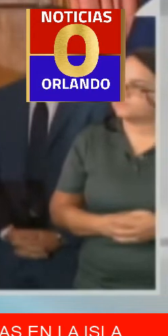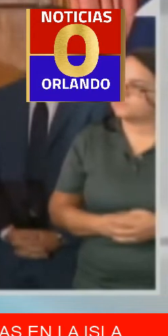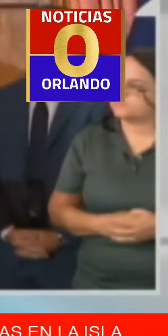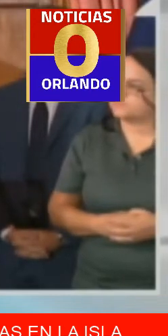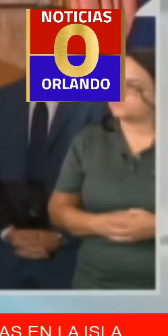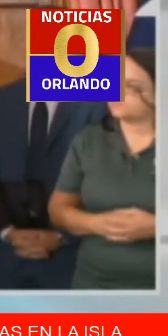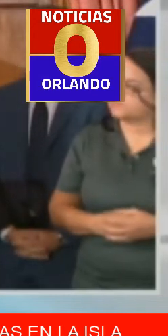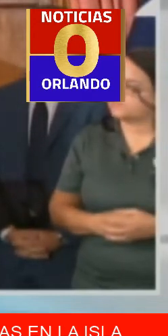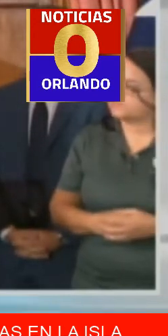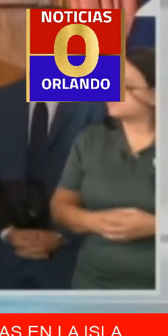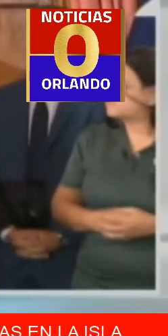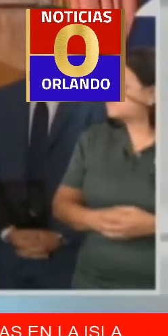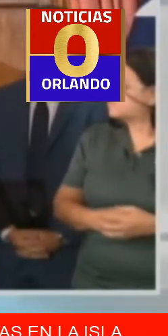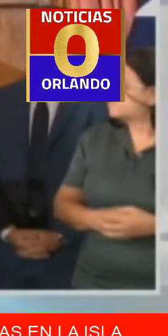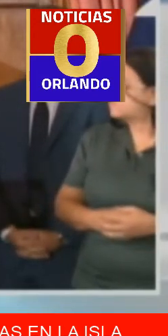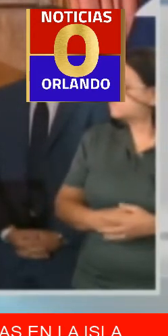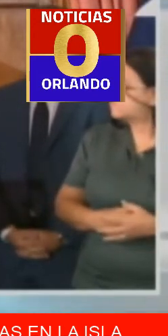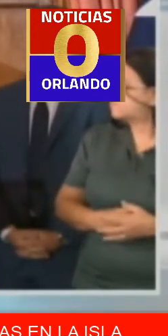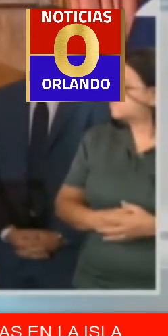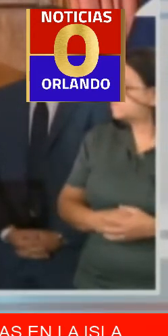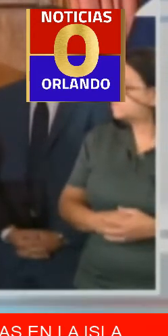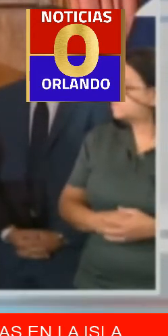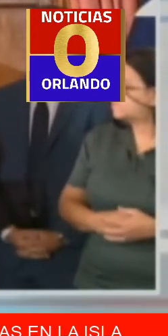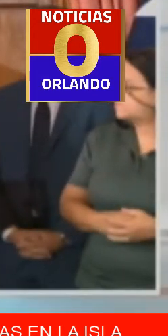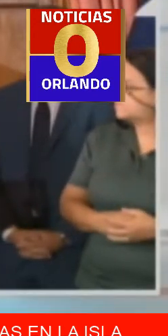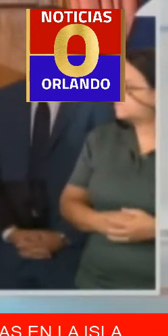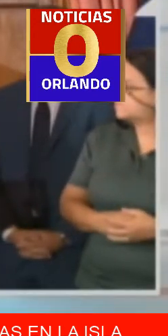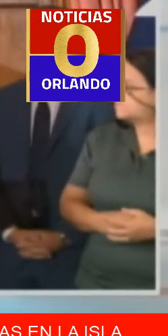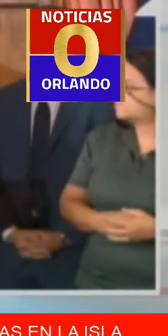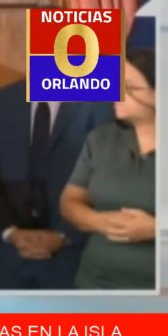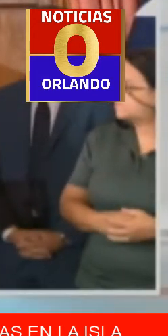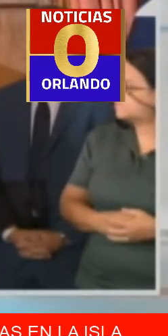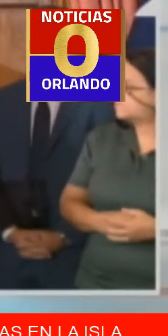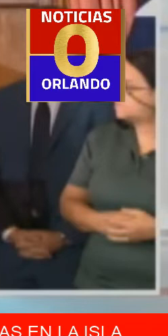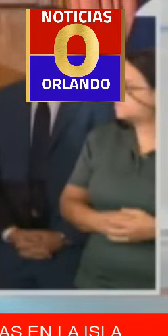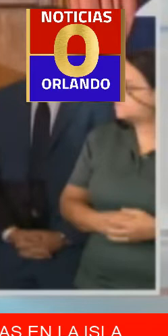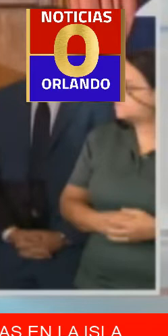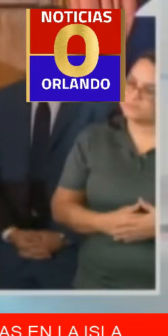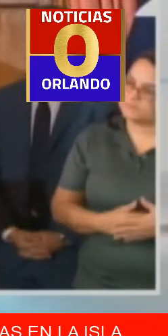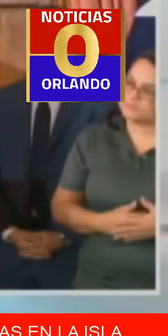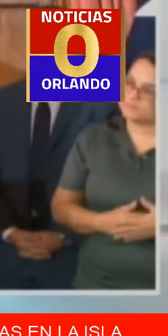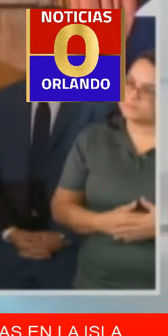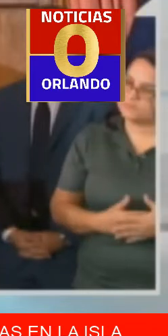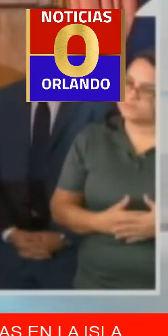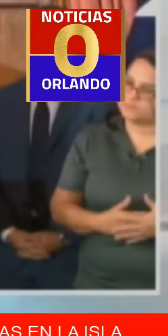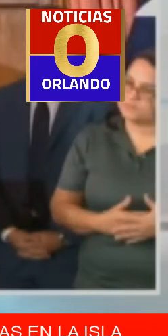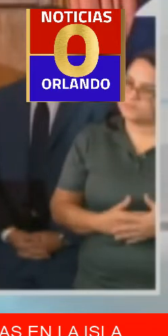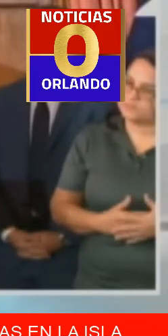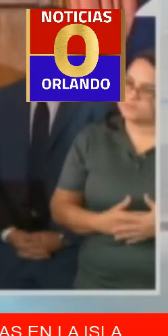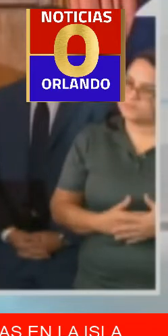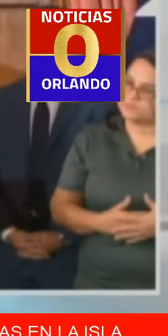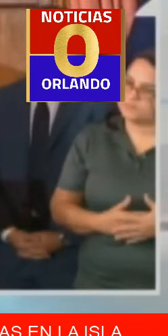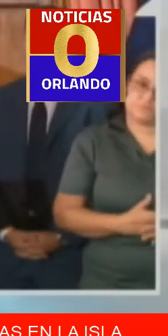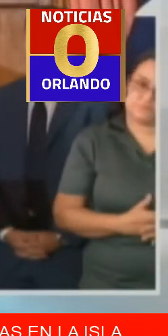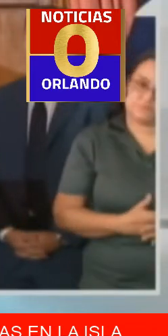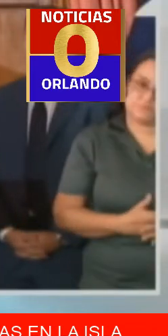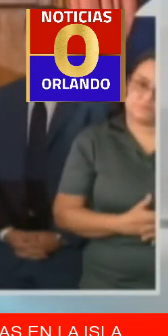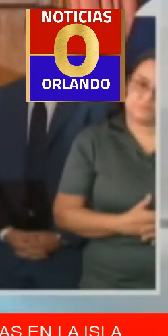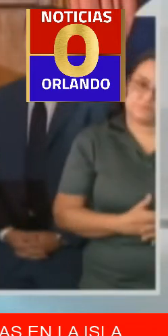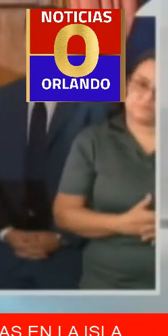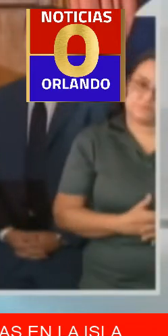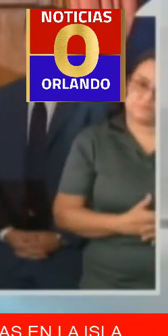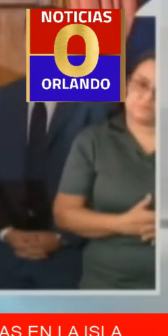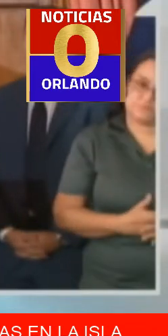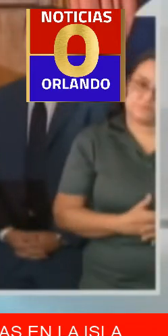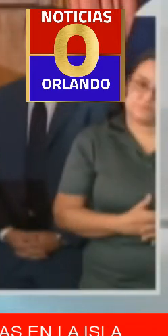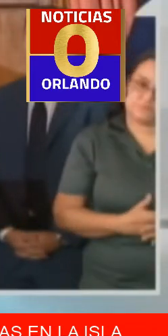de llevar esto y convertir esto en una conflagración o algo mucho mayor. Pero no por la